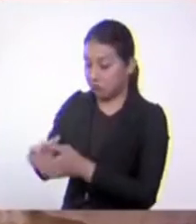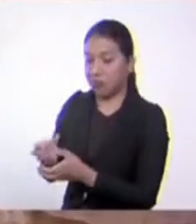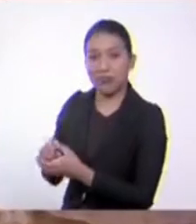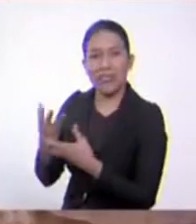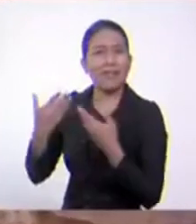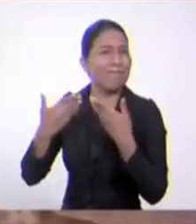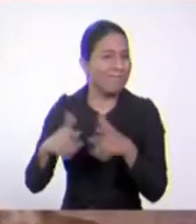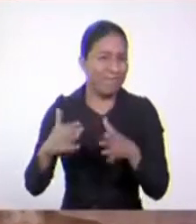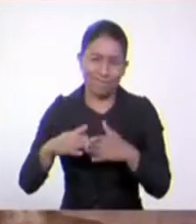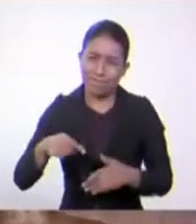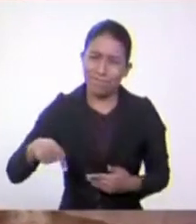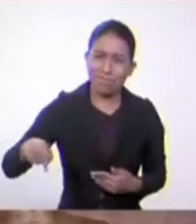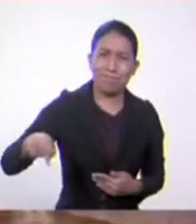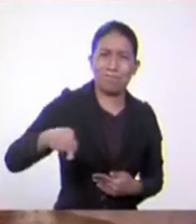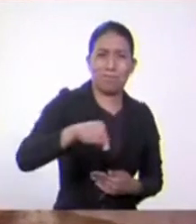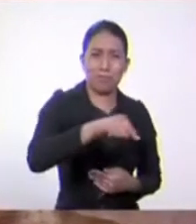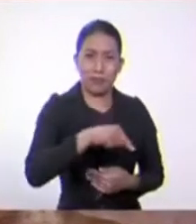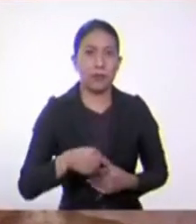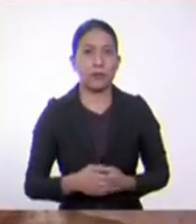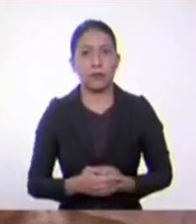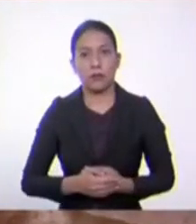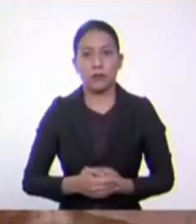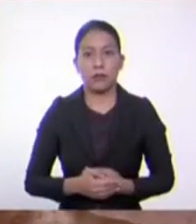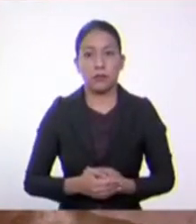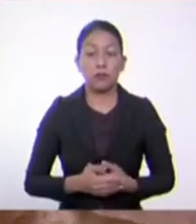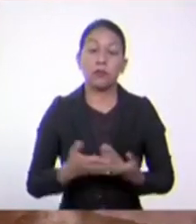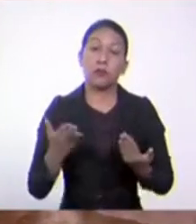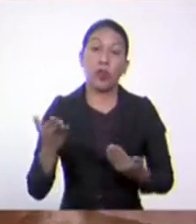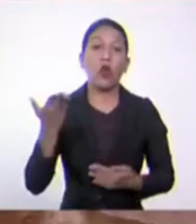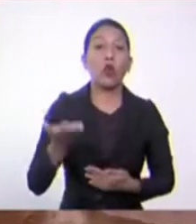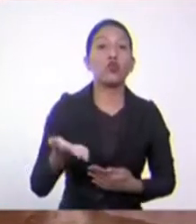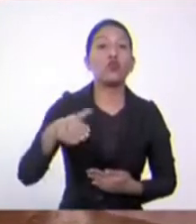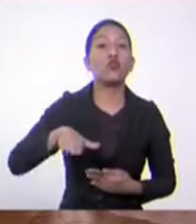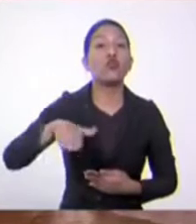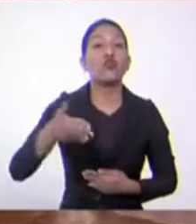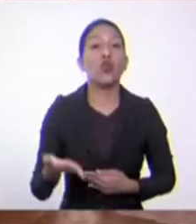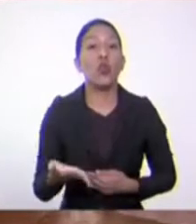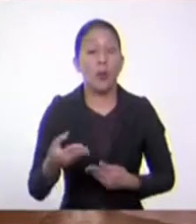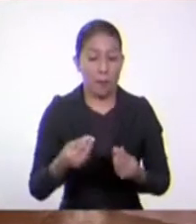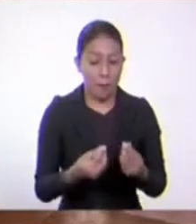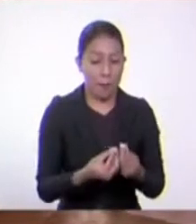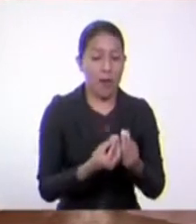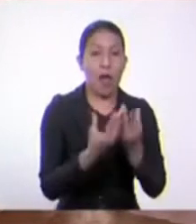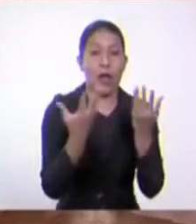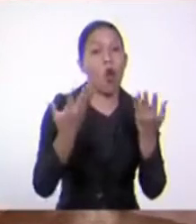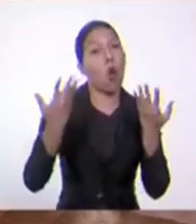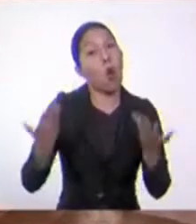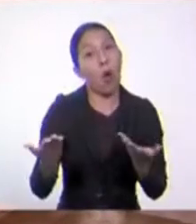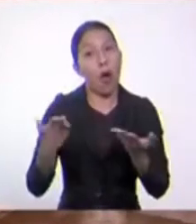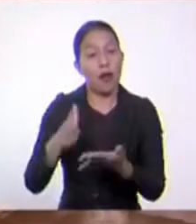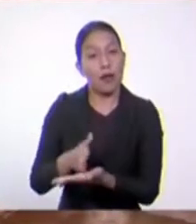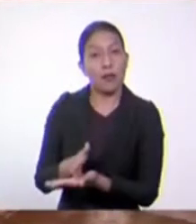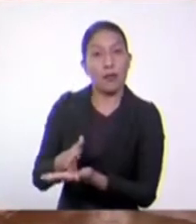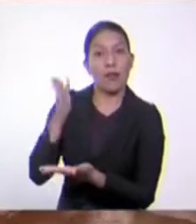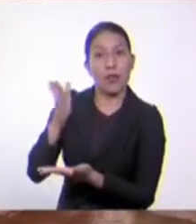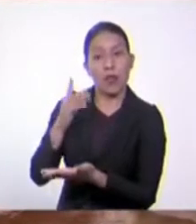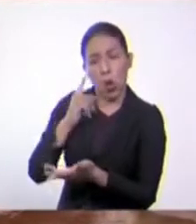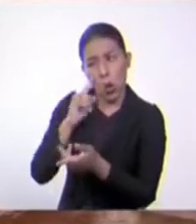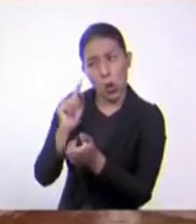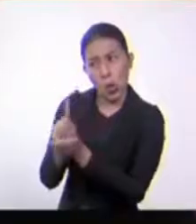una clasificación de acuerdo a los usos que tenían las plantas o animales que se iban